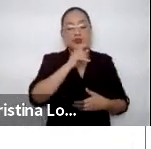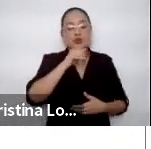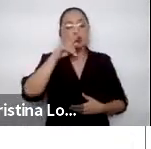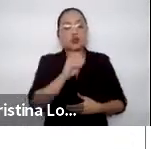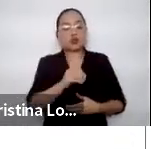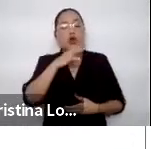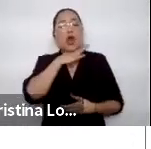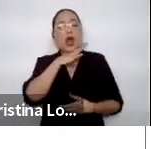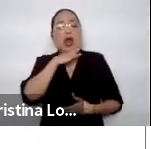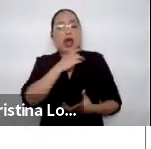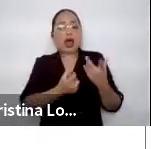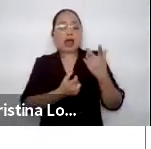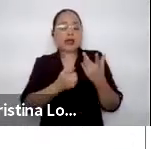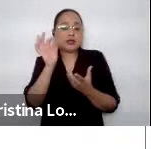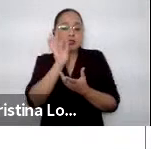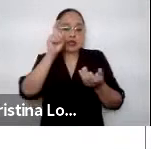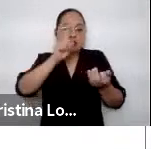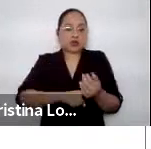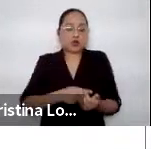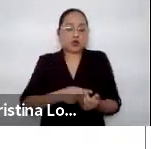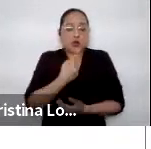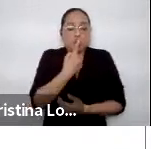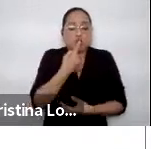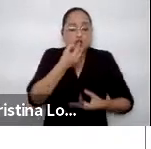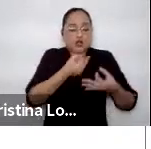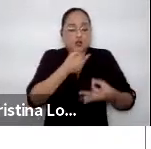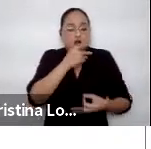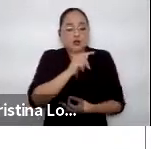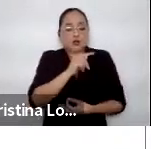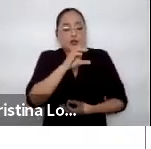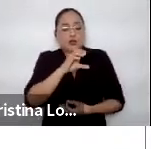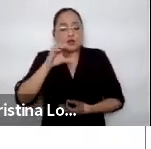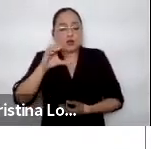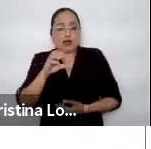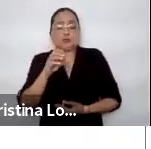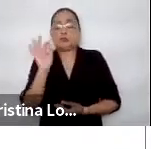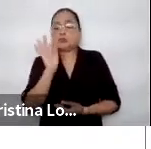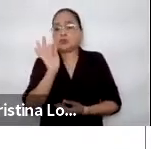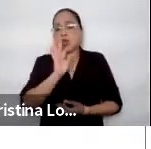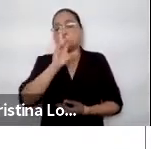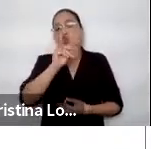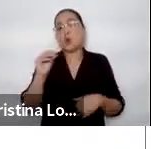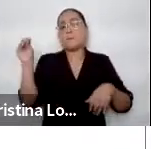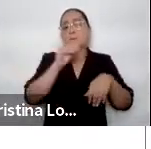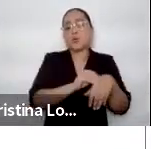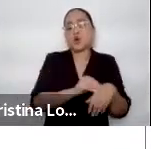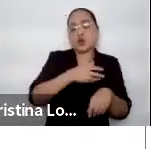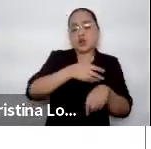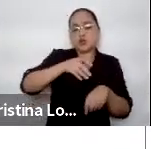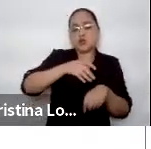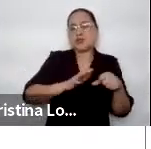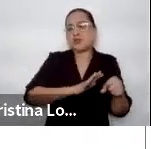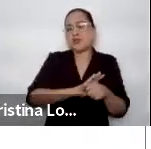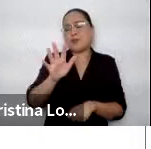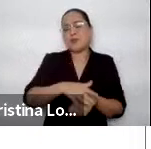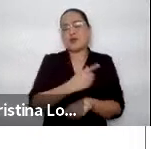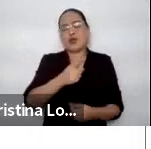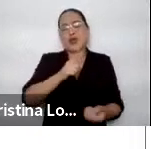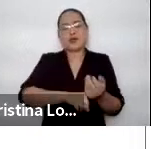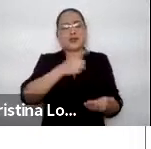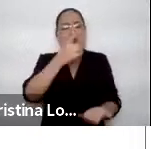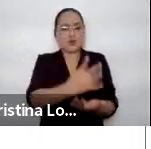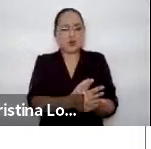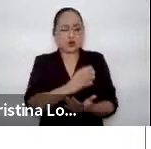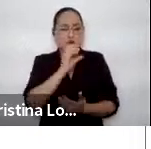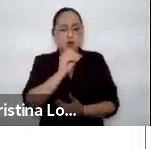tienen un solo tribunal colegiado. Por lo tanto, no tendrá número de tribunal colegiado, o aunque